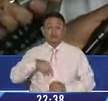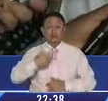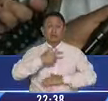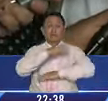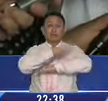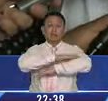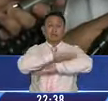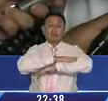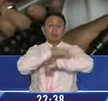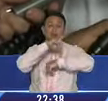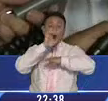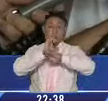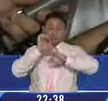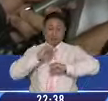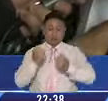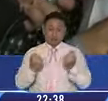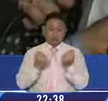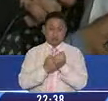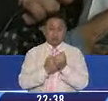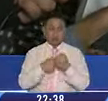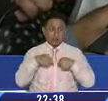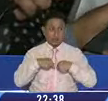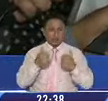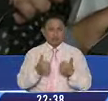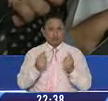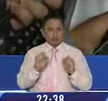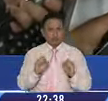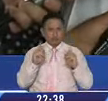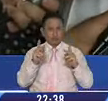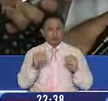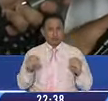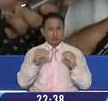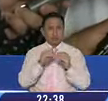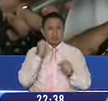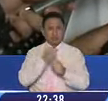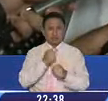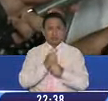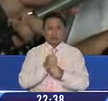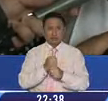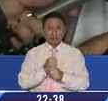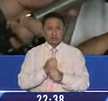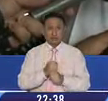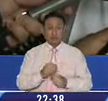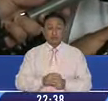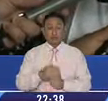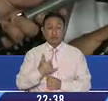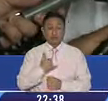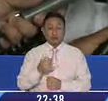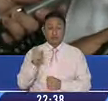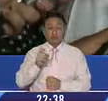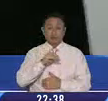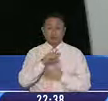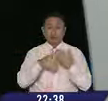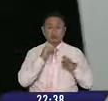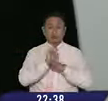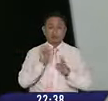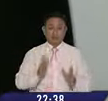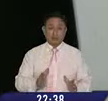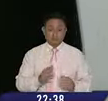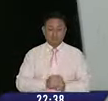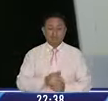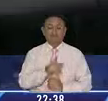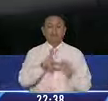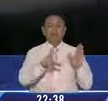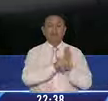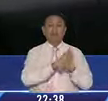quieren invertir en nuestro país puedan ver las oportunidades para la generación de empleo y oportunidades, que es una necesidad que tienen todos los ecuatorianos. Con esta ley se